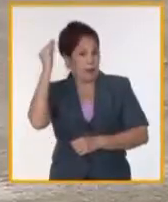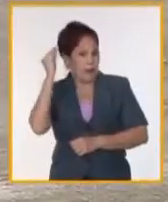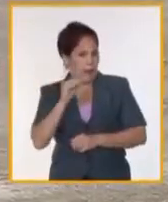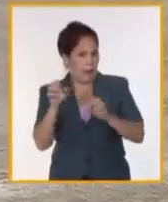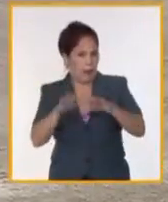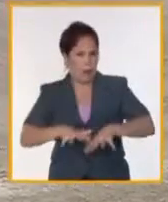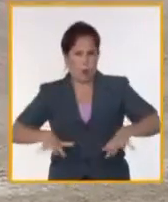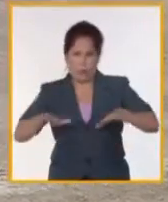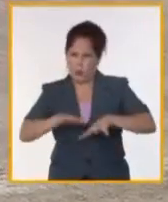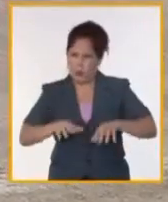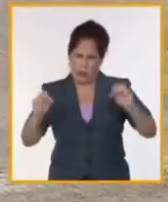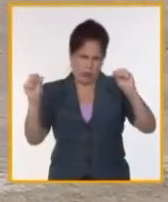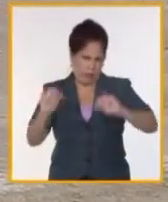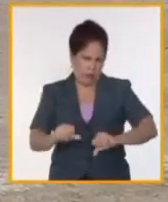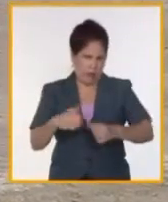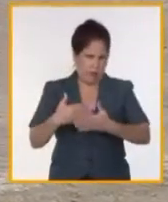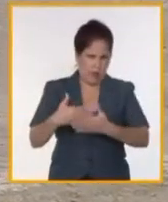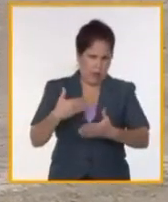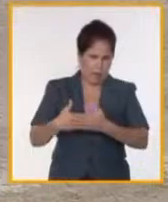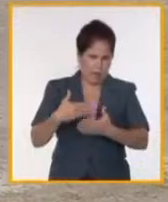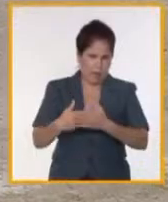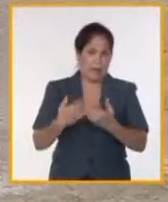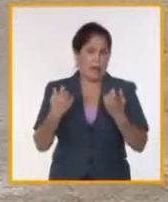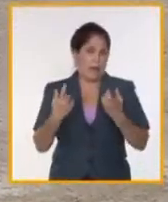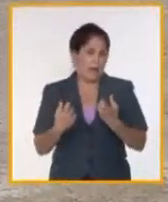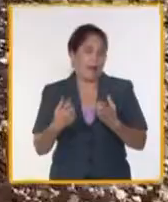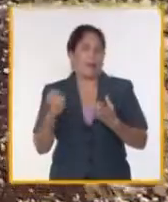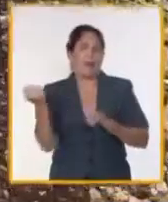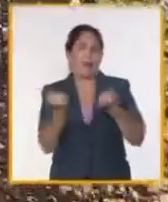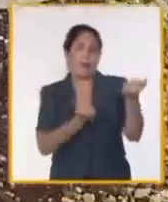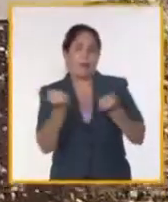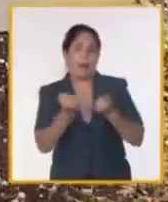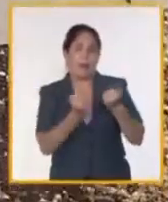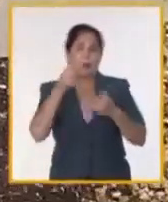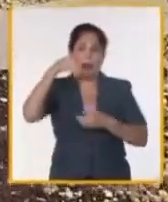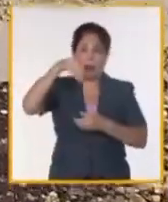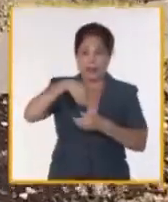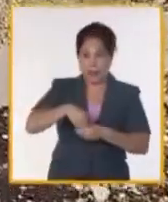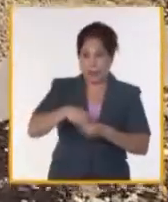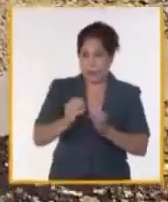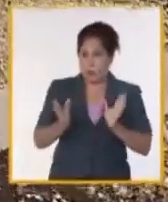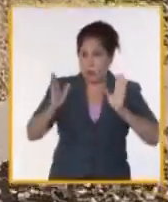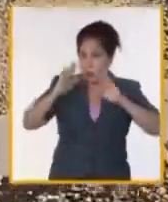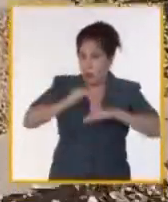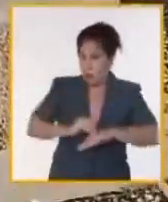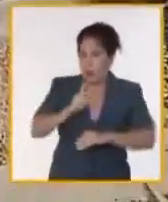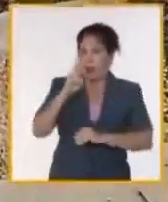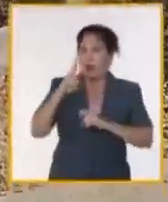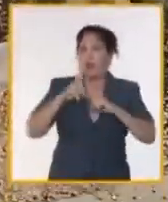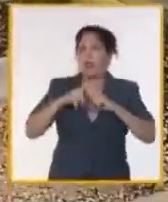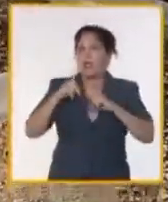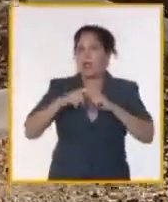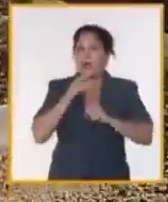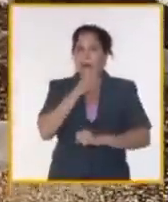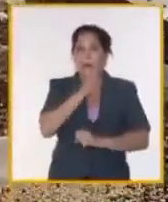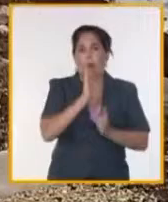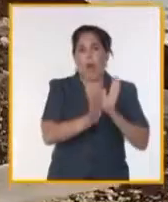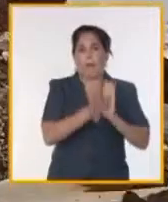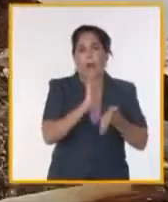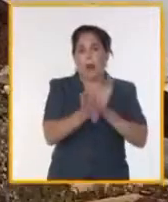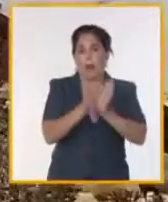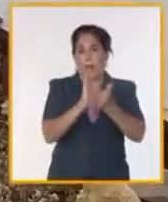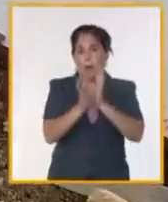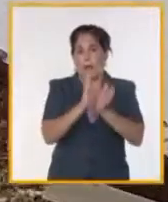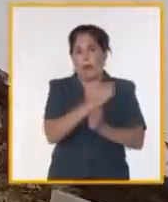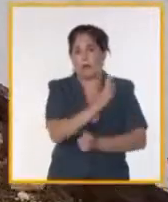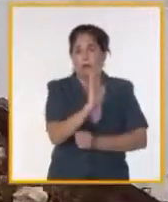condiciones materiales de la empresa, la falta de transporte para moverse dentro del lugar, que tiene más de 2 kilómetros de extensión de forma